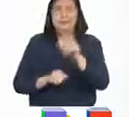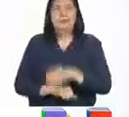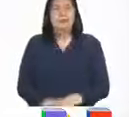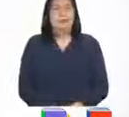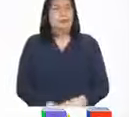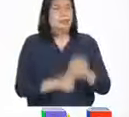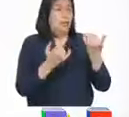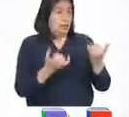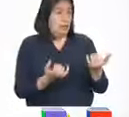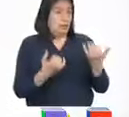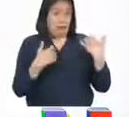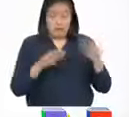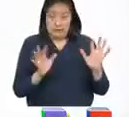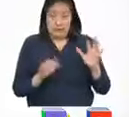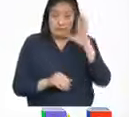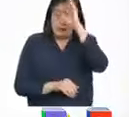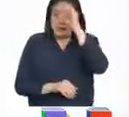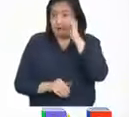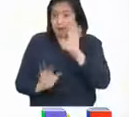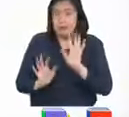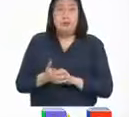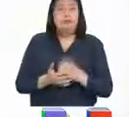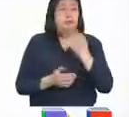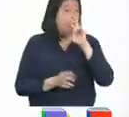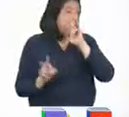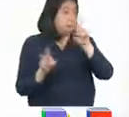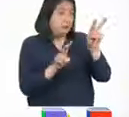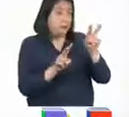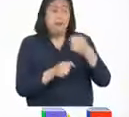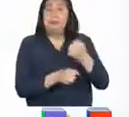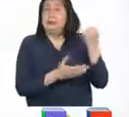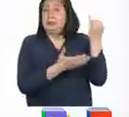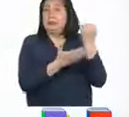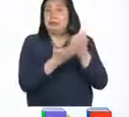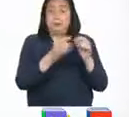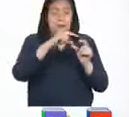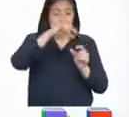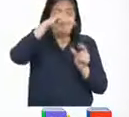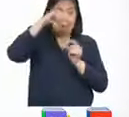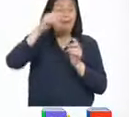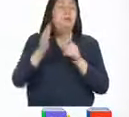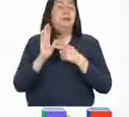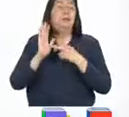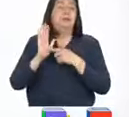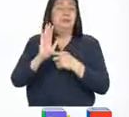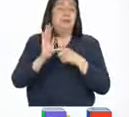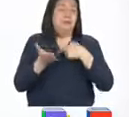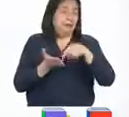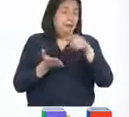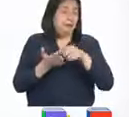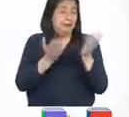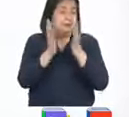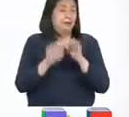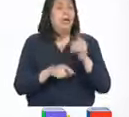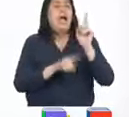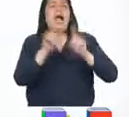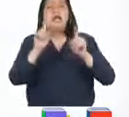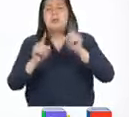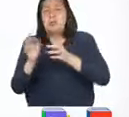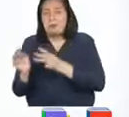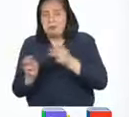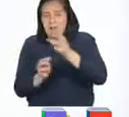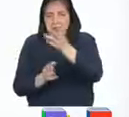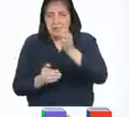recordarlo. Ahora sí, chicas y chicos, miremos los trabajos que me enviaron mis estudiantes para ver algunas formas que